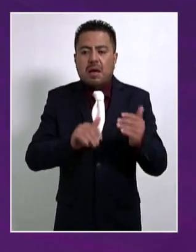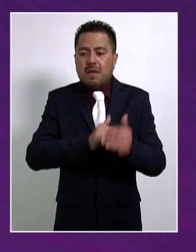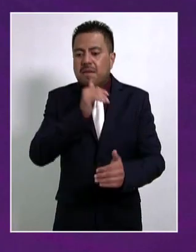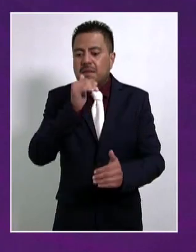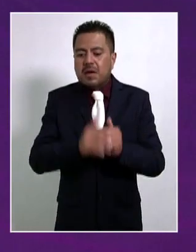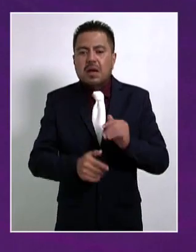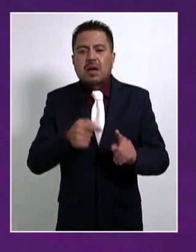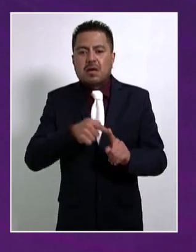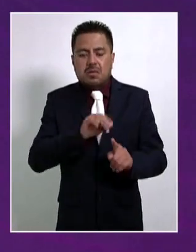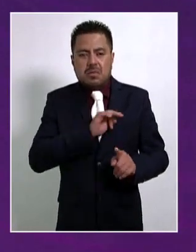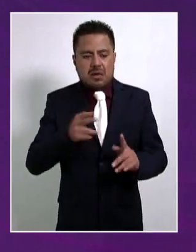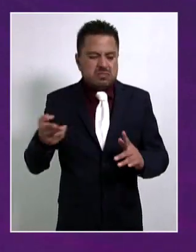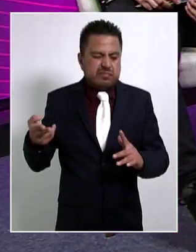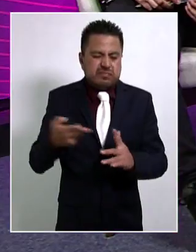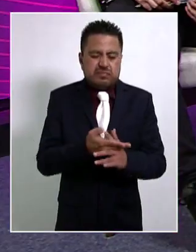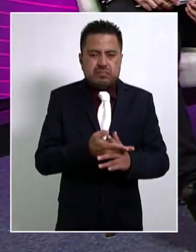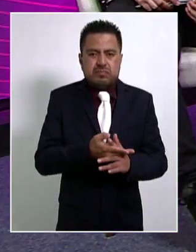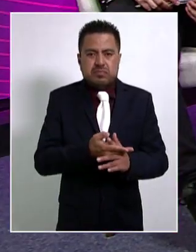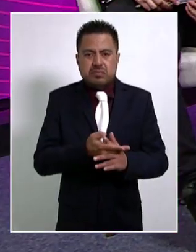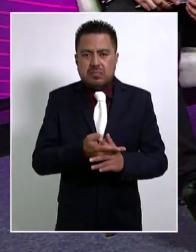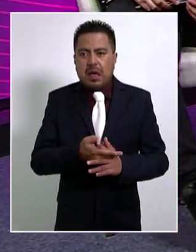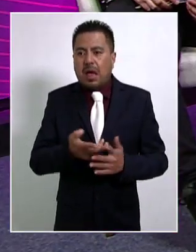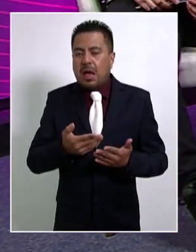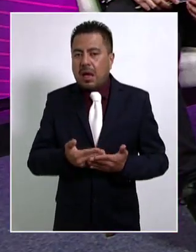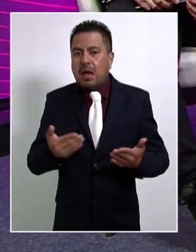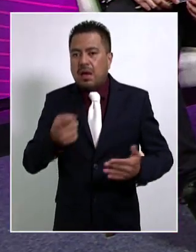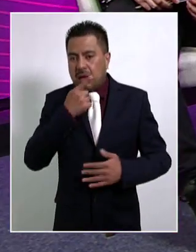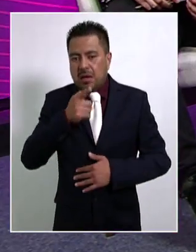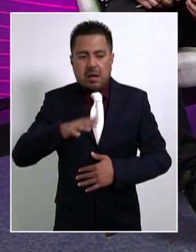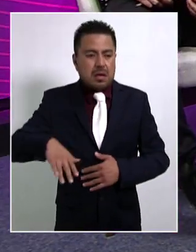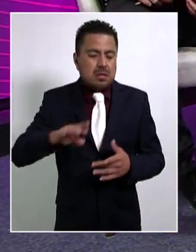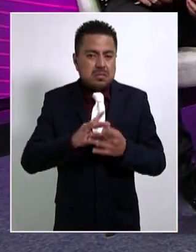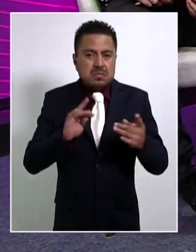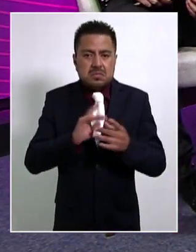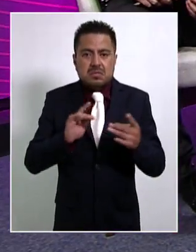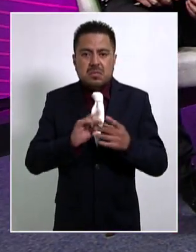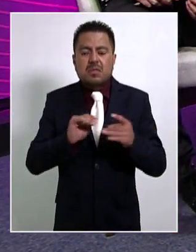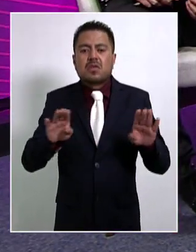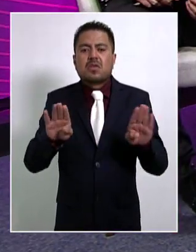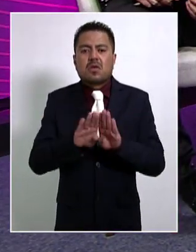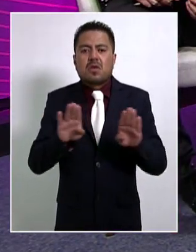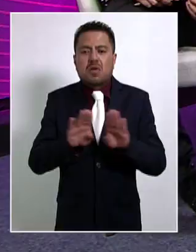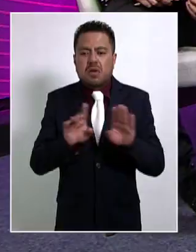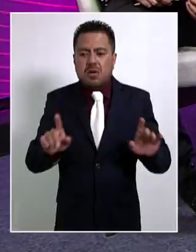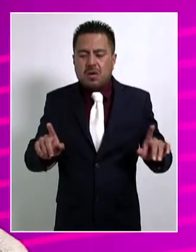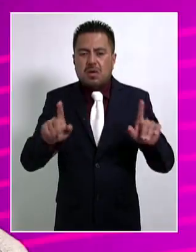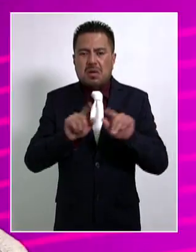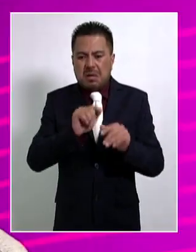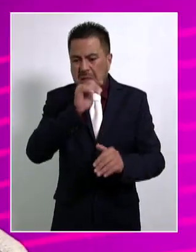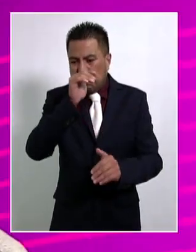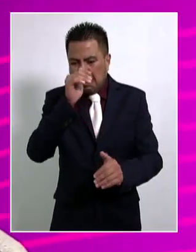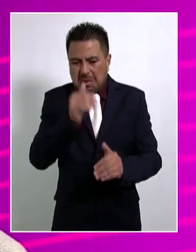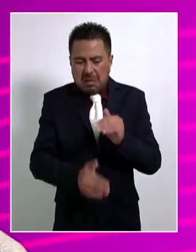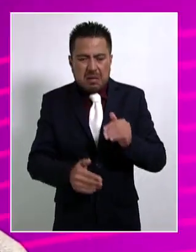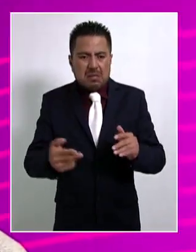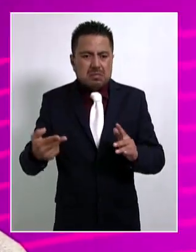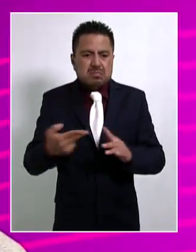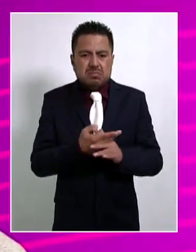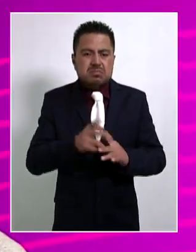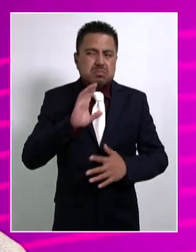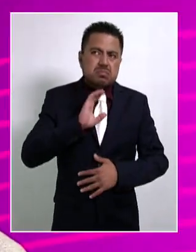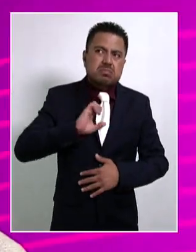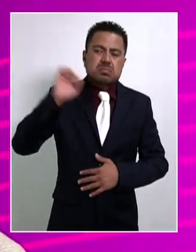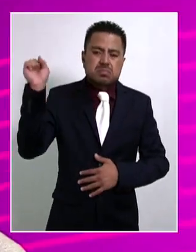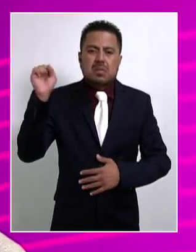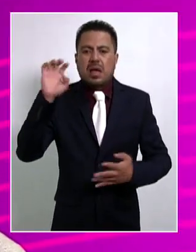es quitarnos la vida. Entonces han mencionado como culminaciones de vida el suicidio,